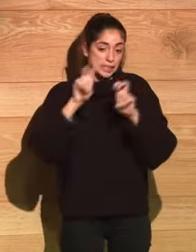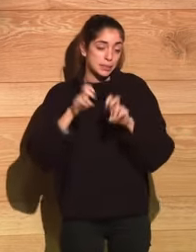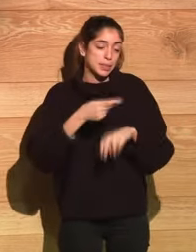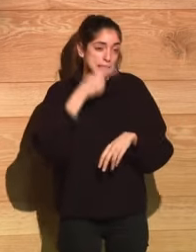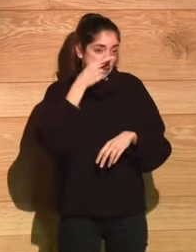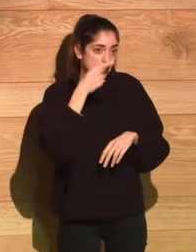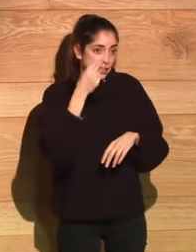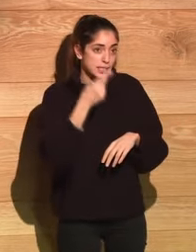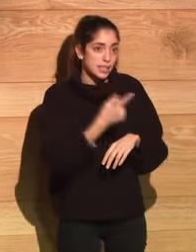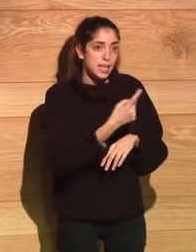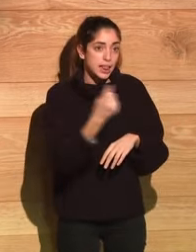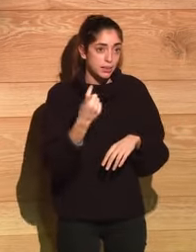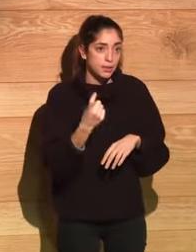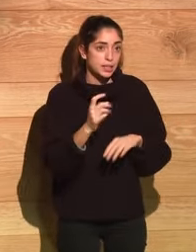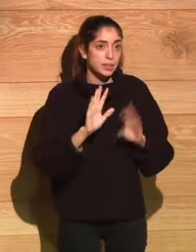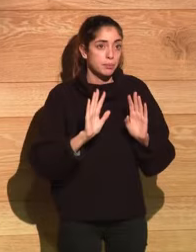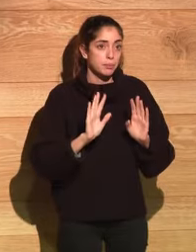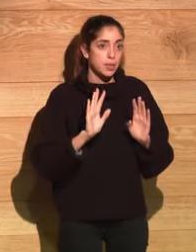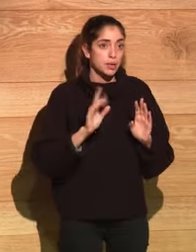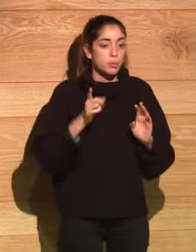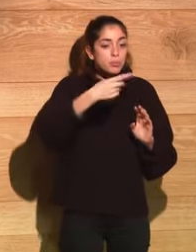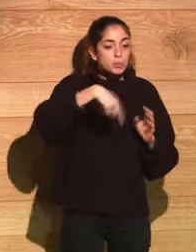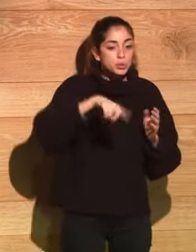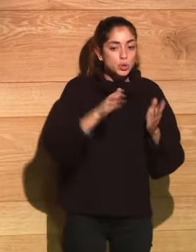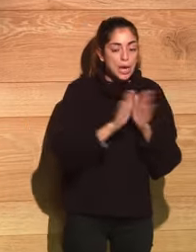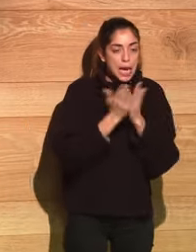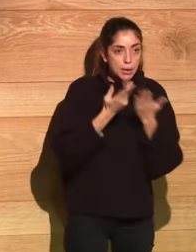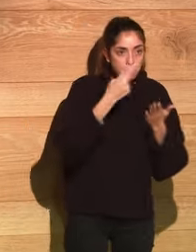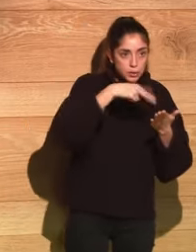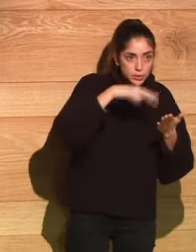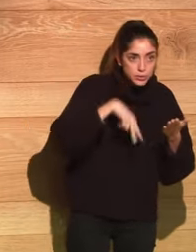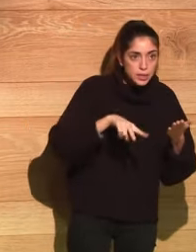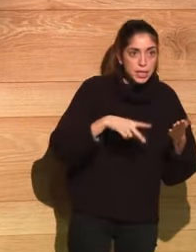libro descubriréis, como la